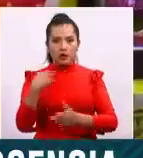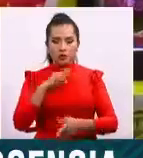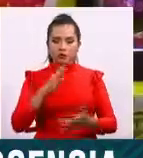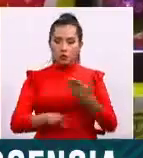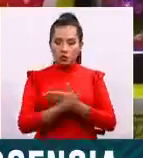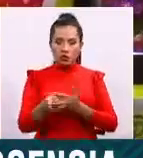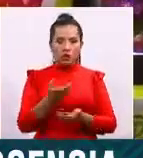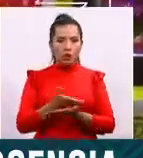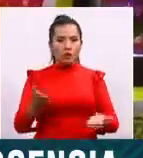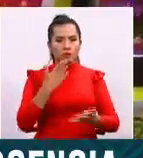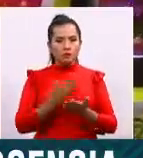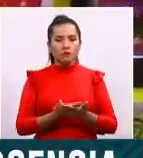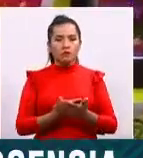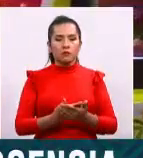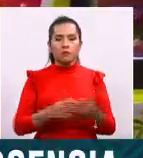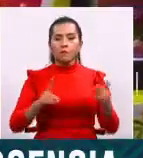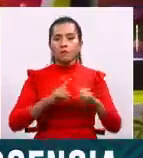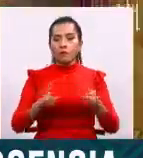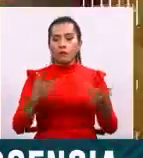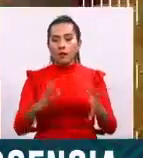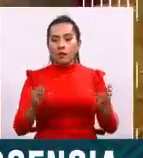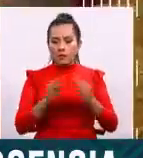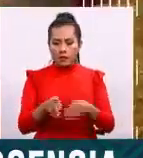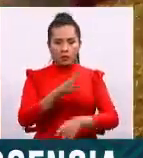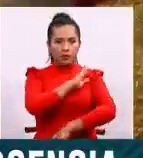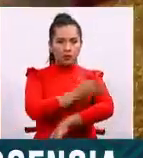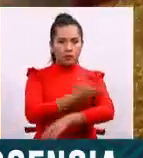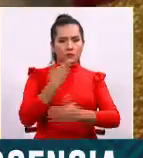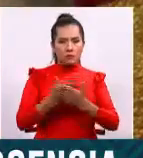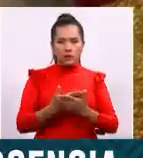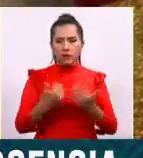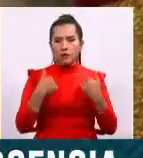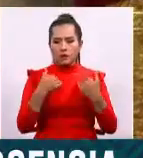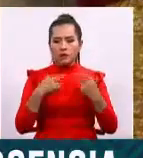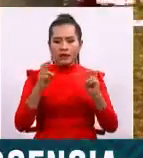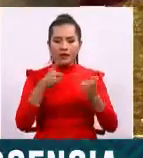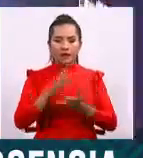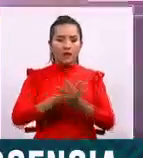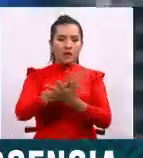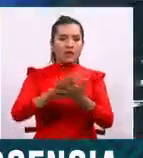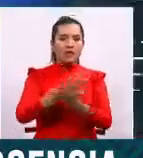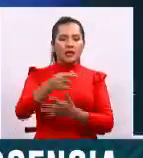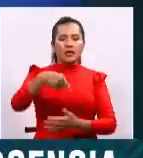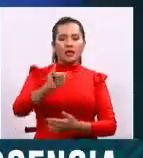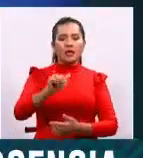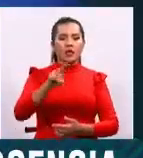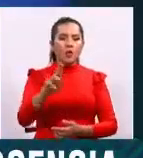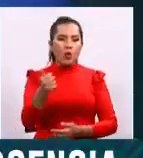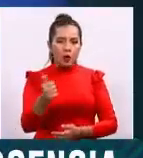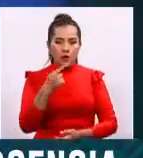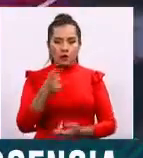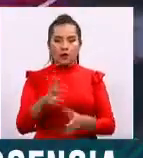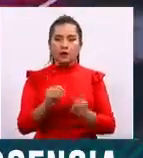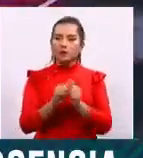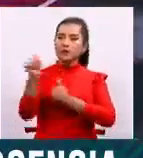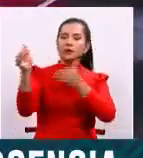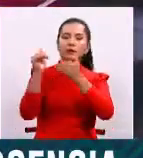vez por el alto poder nutritivo que tiene la quinoa, porque nosotros, la quinoa que nosotros proveemos es del sector del